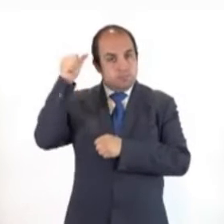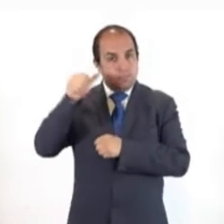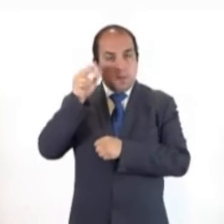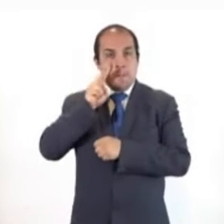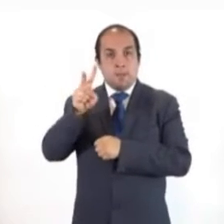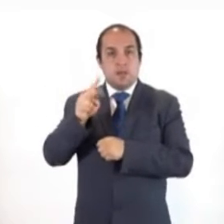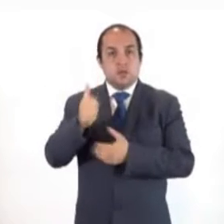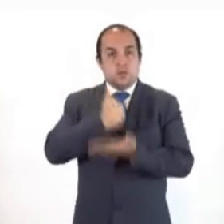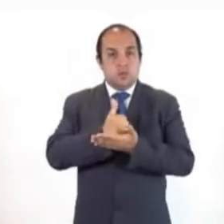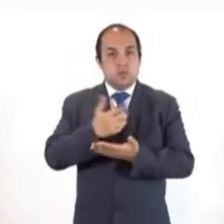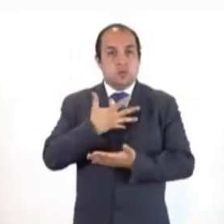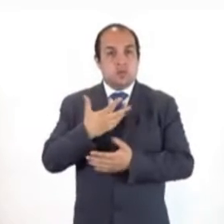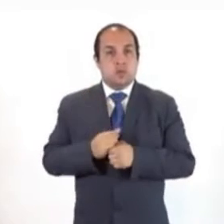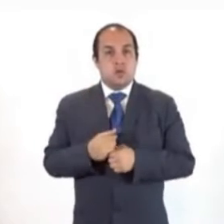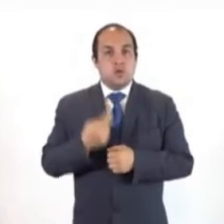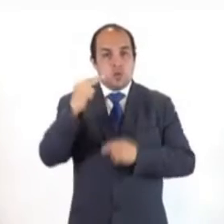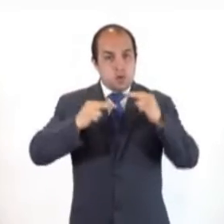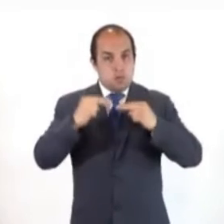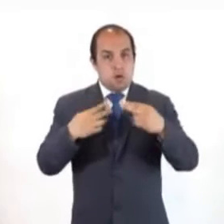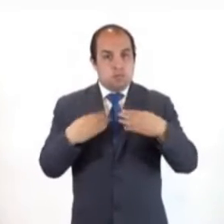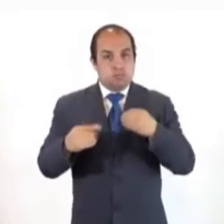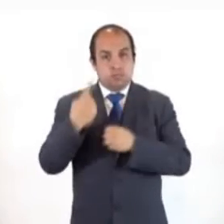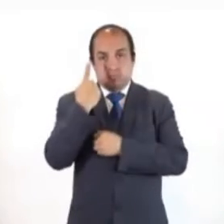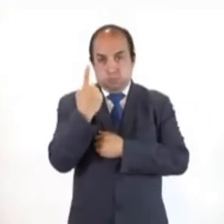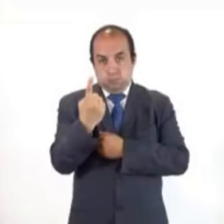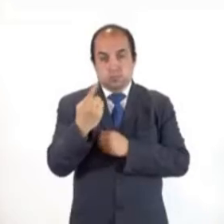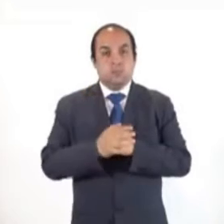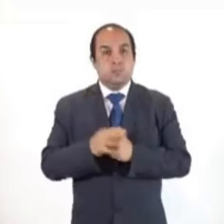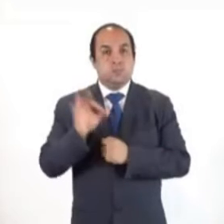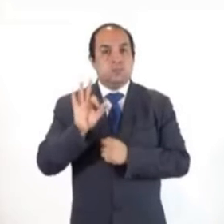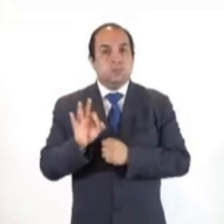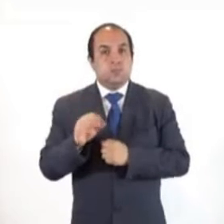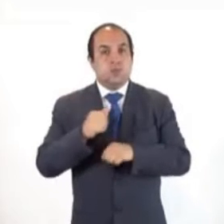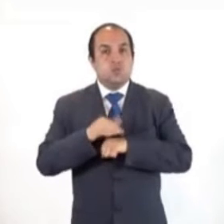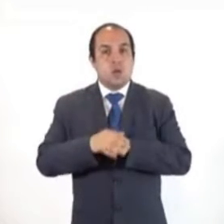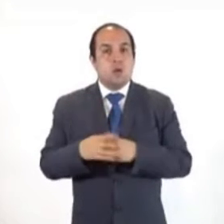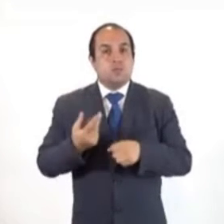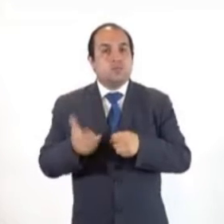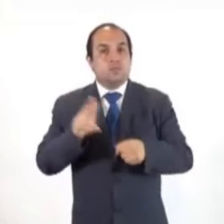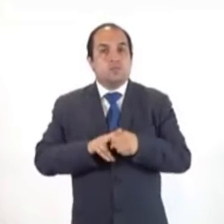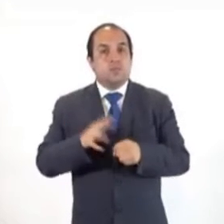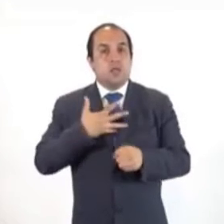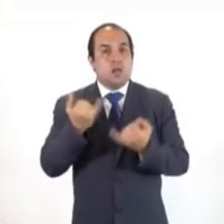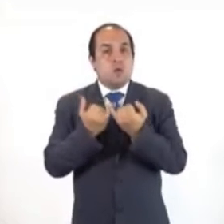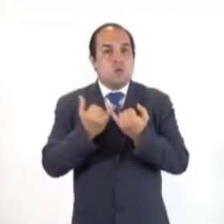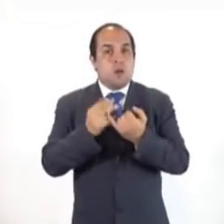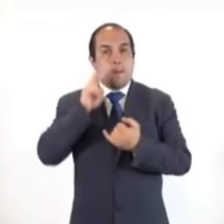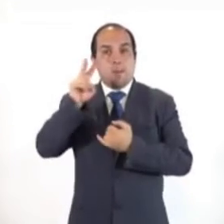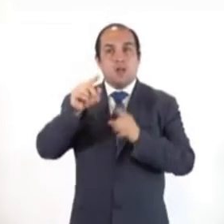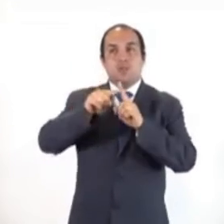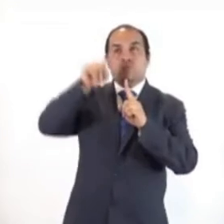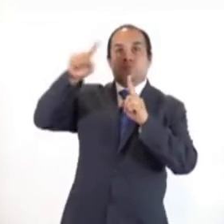hubiéramos visto es que si en la ciudad hubiera habido una tasa reproductiva de 1, el número de hospitalizados estimados sería similar a la línea que ven hasta arriba, que